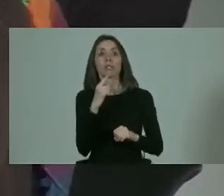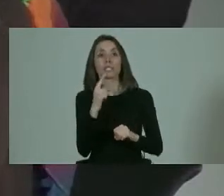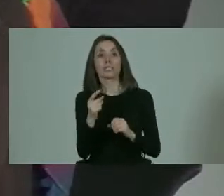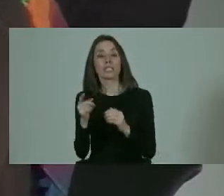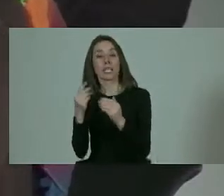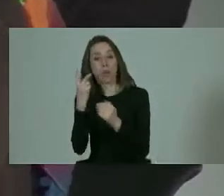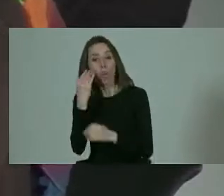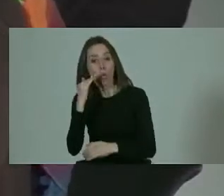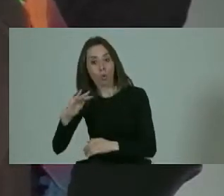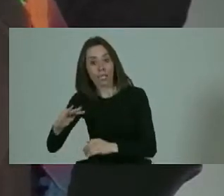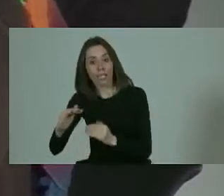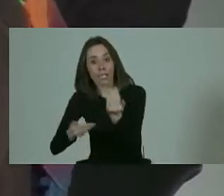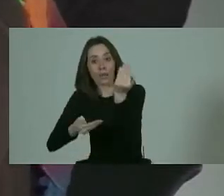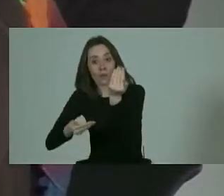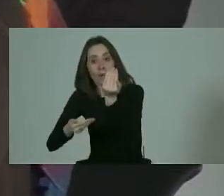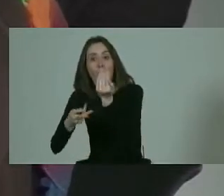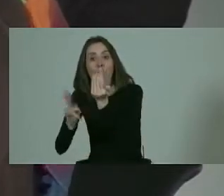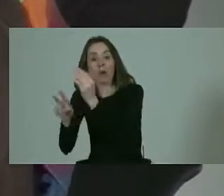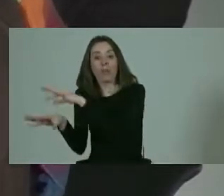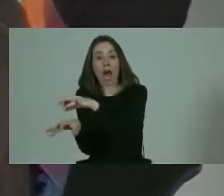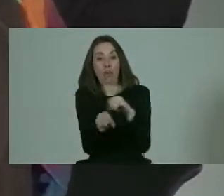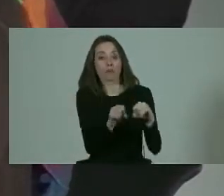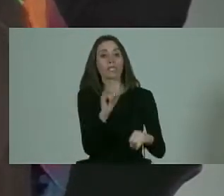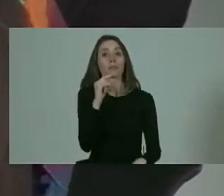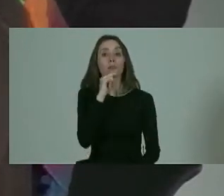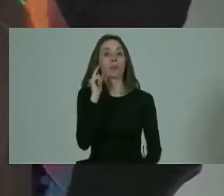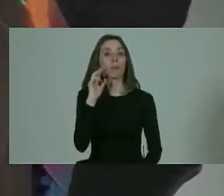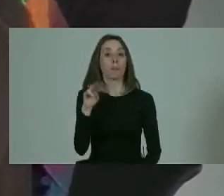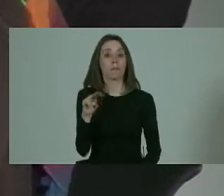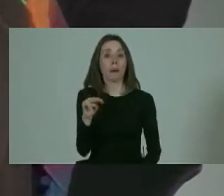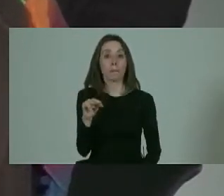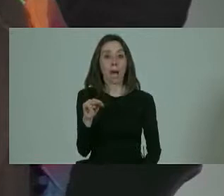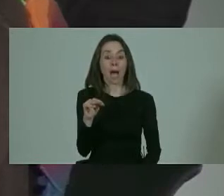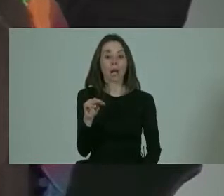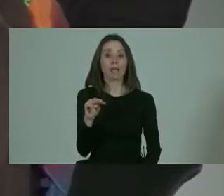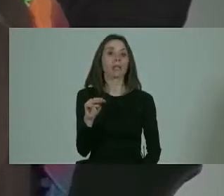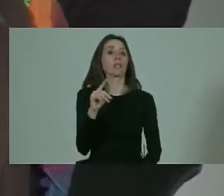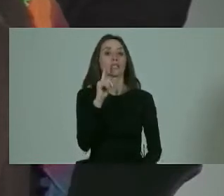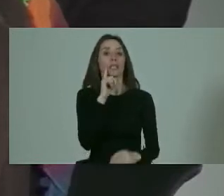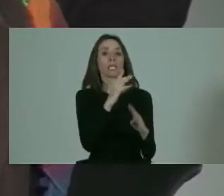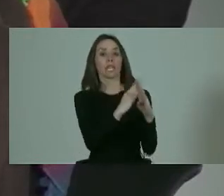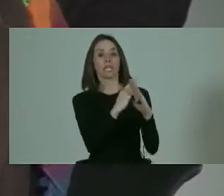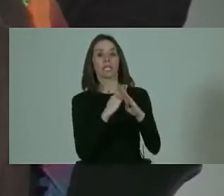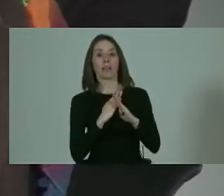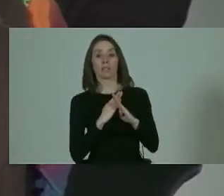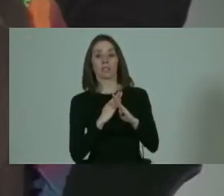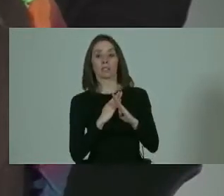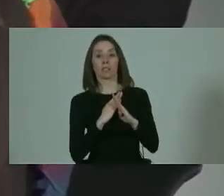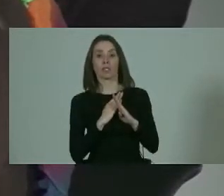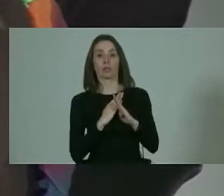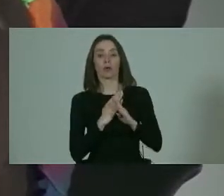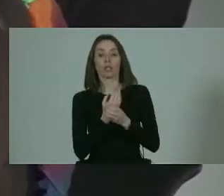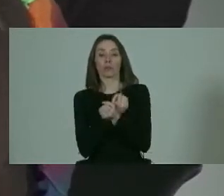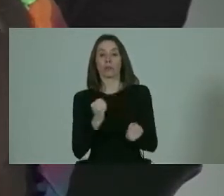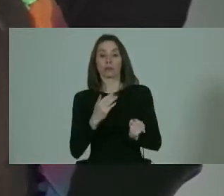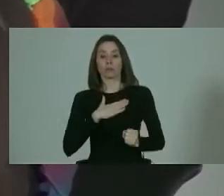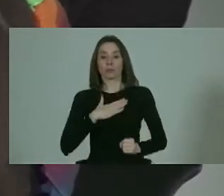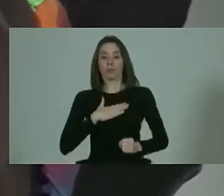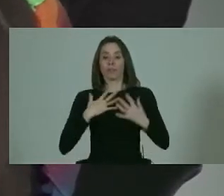susceptible a opción a un niño es que uno su madre por ejemplo presente una inhabilitación por una incapacidad física